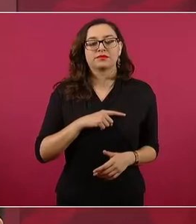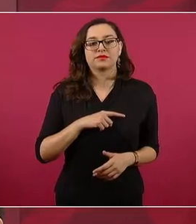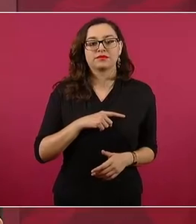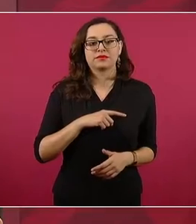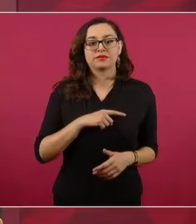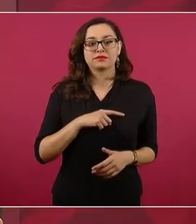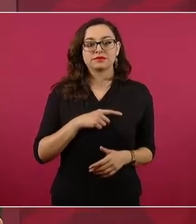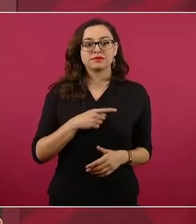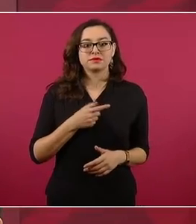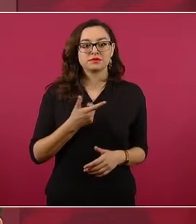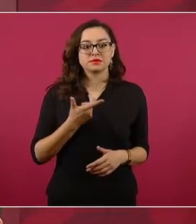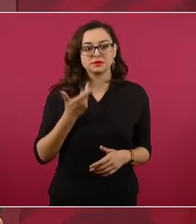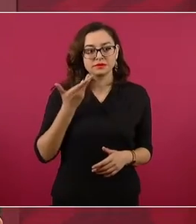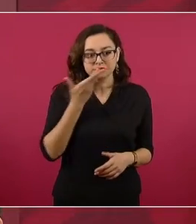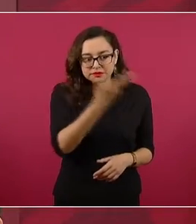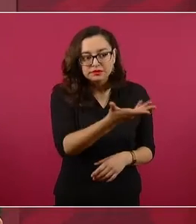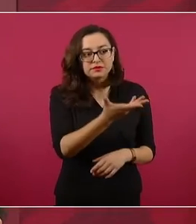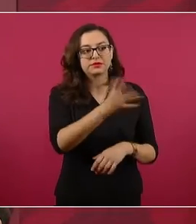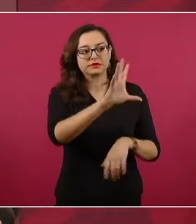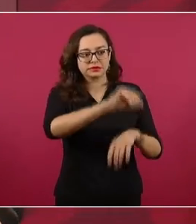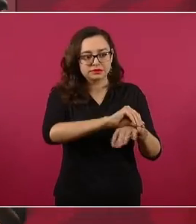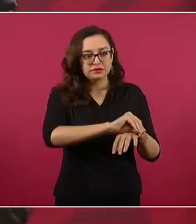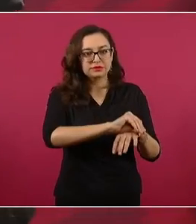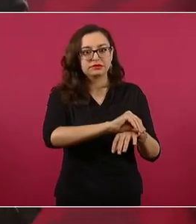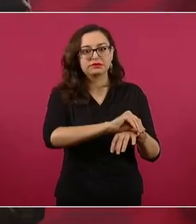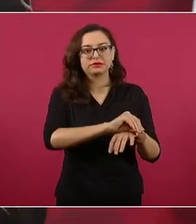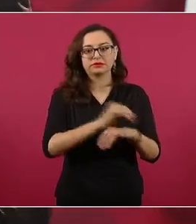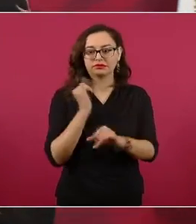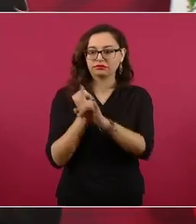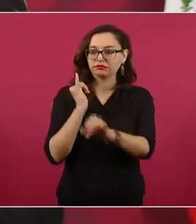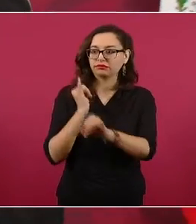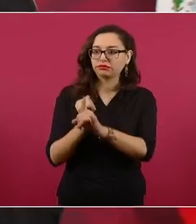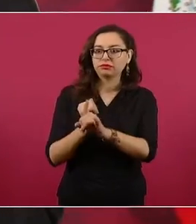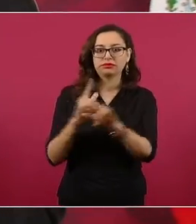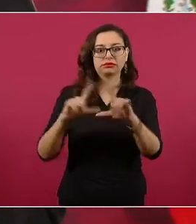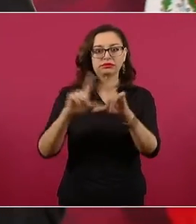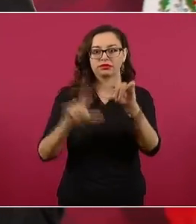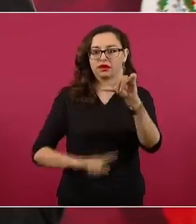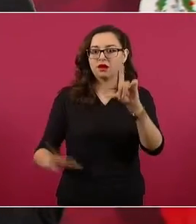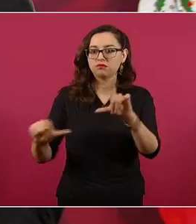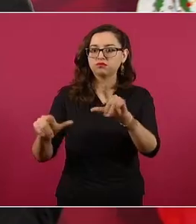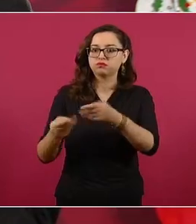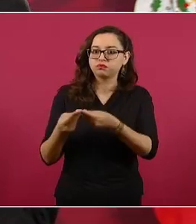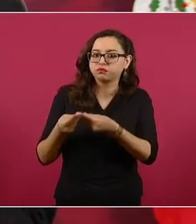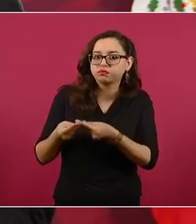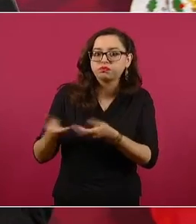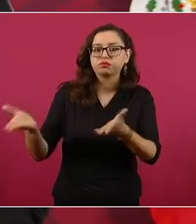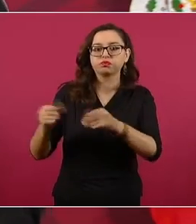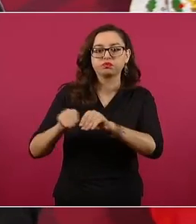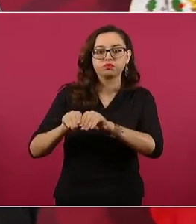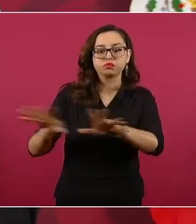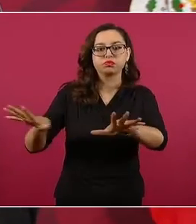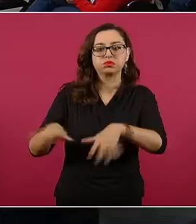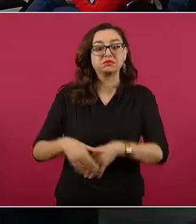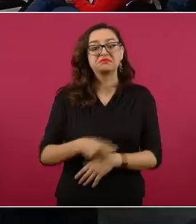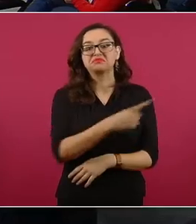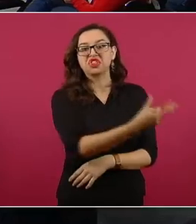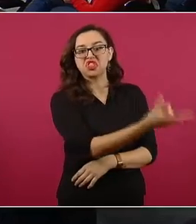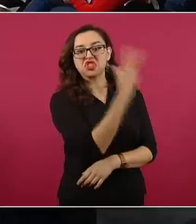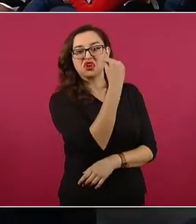una concesión y poder llevar el internet a los pueblos, tuvimos que